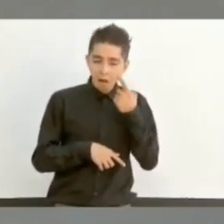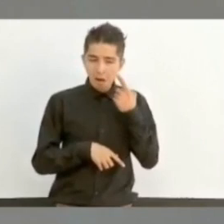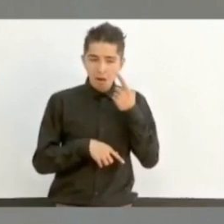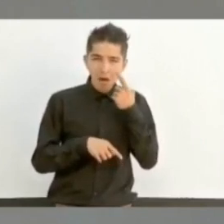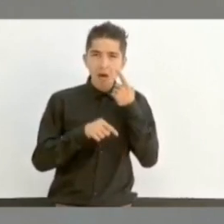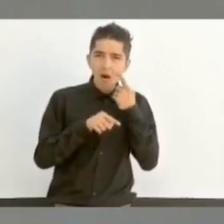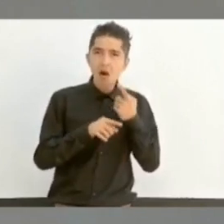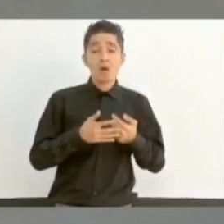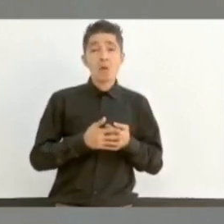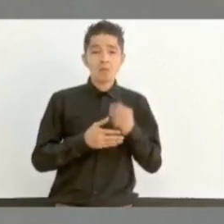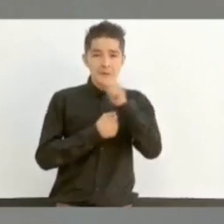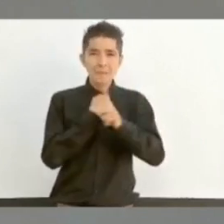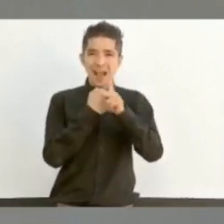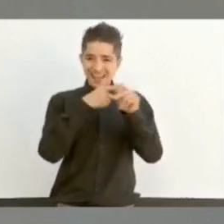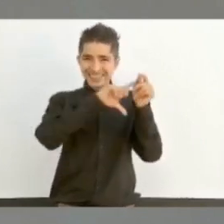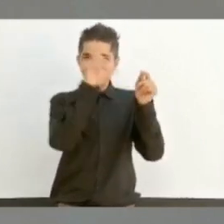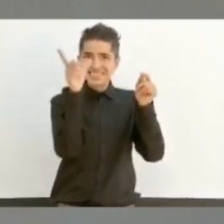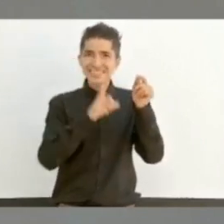¿Cómo olvidar